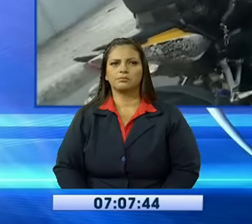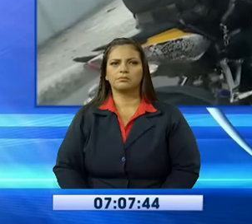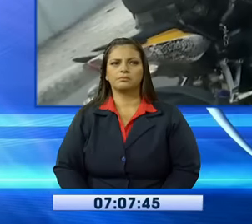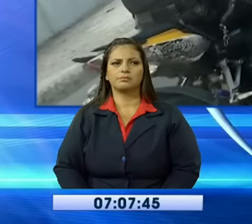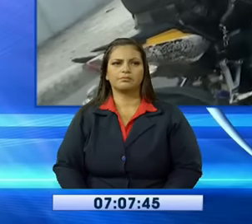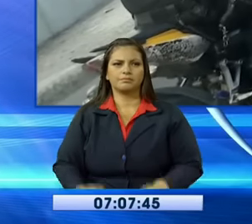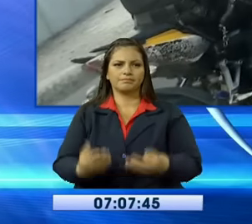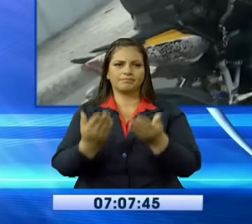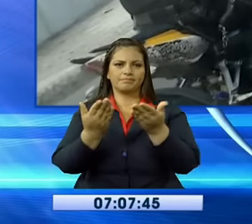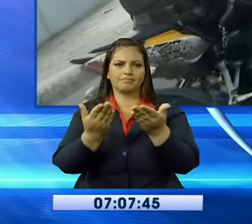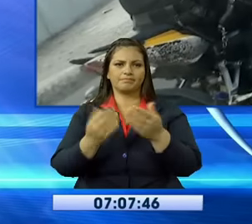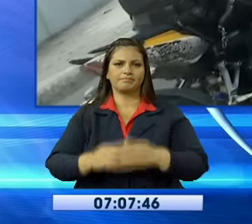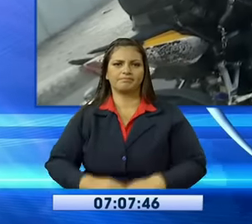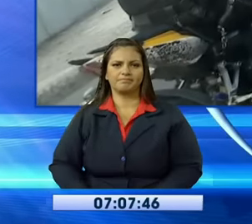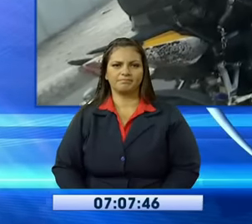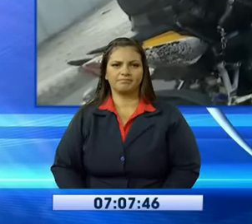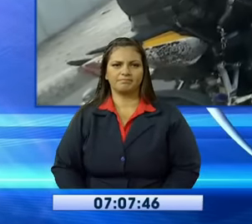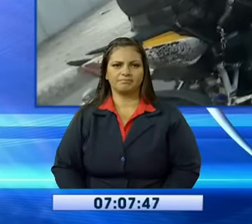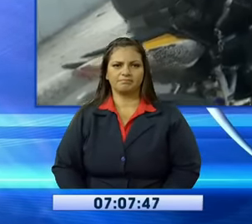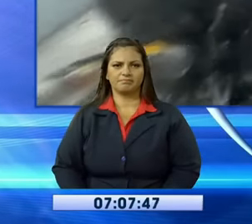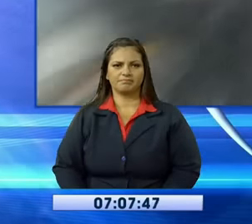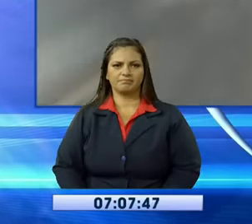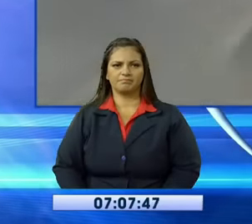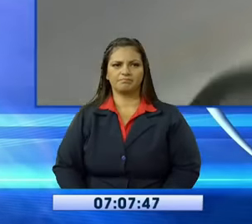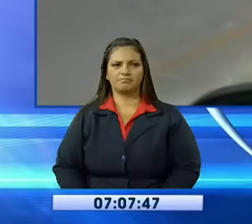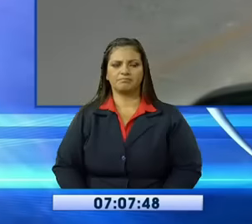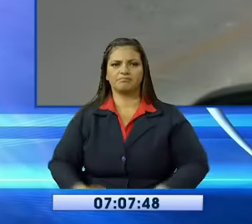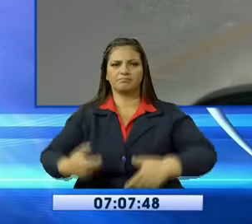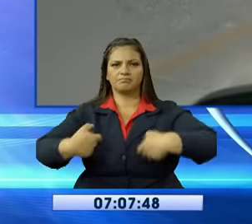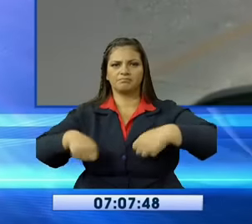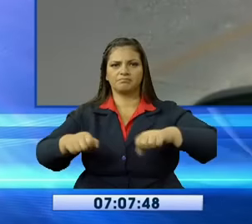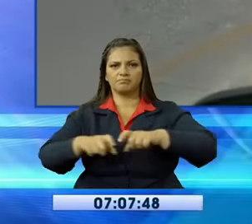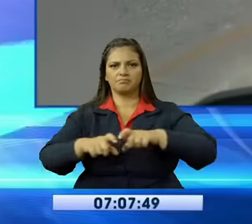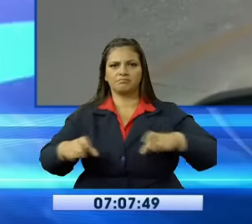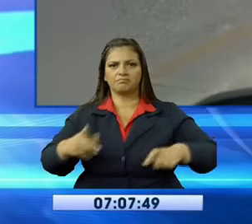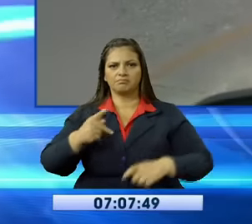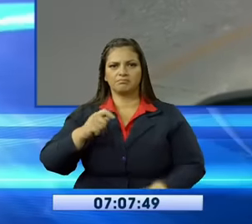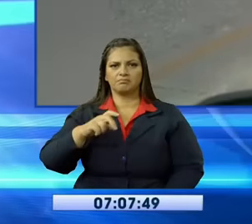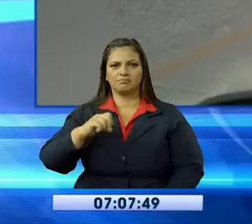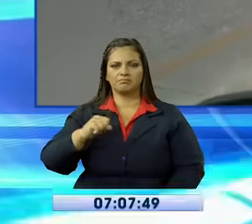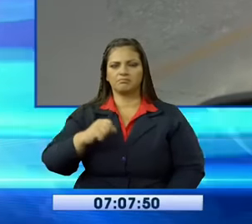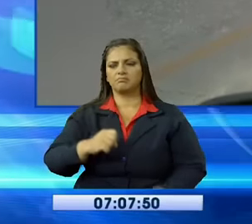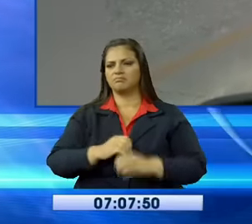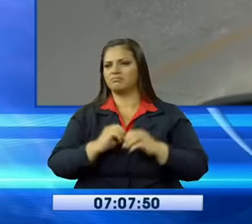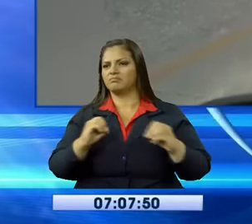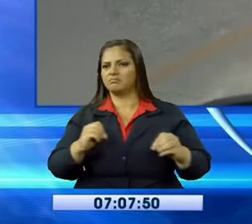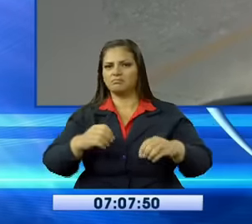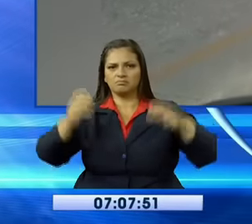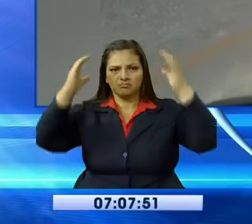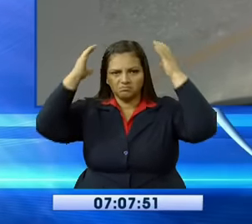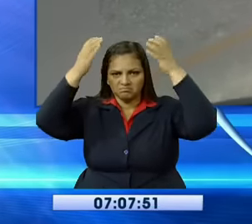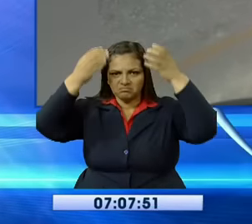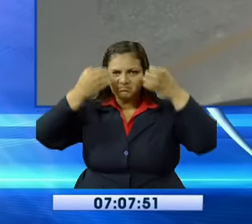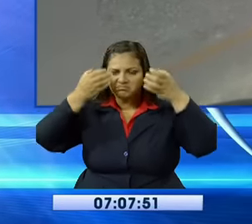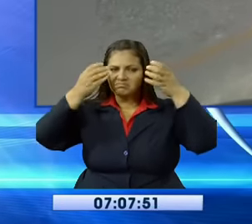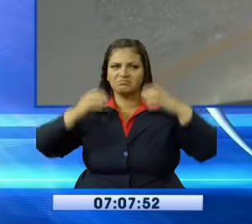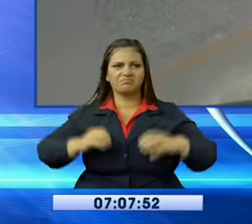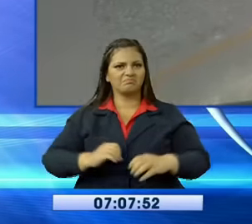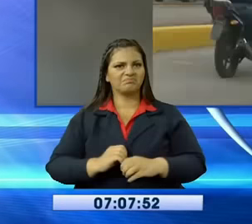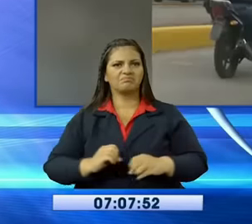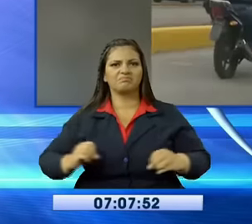ahí están, vea. Vea los caballeros, vea. Sin placa, sin casco de protección. Haciendo lo que quieren,